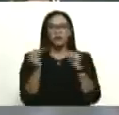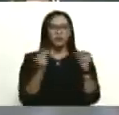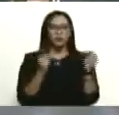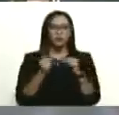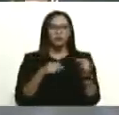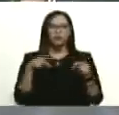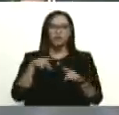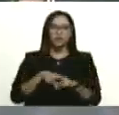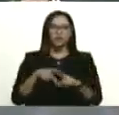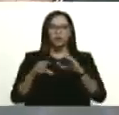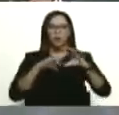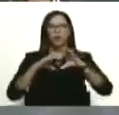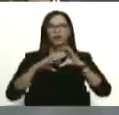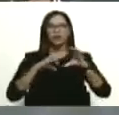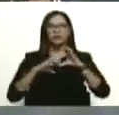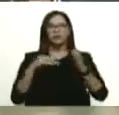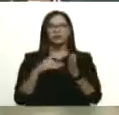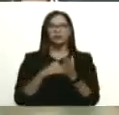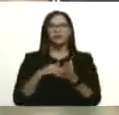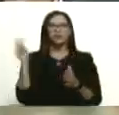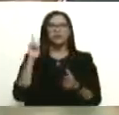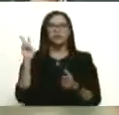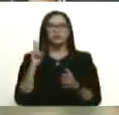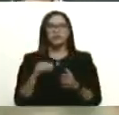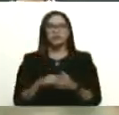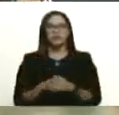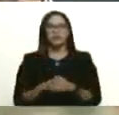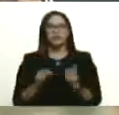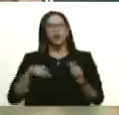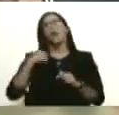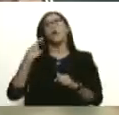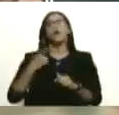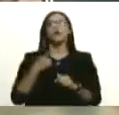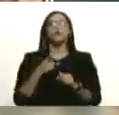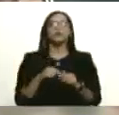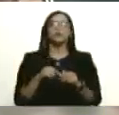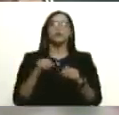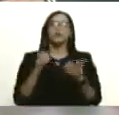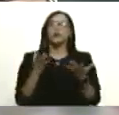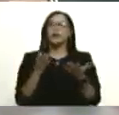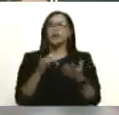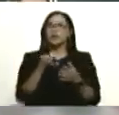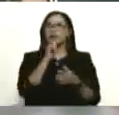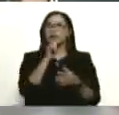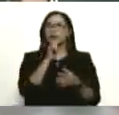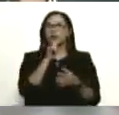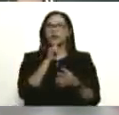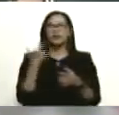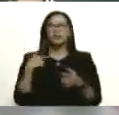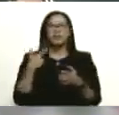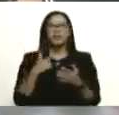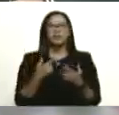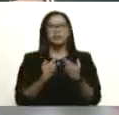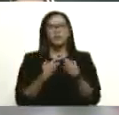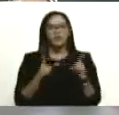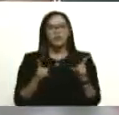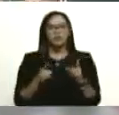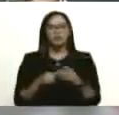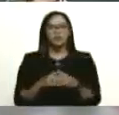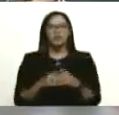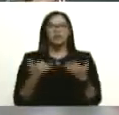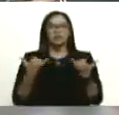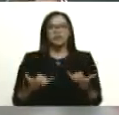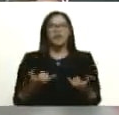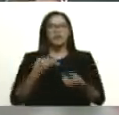agresión comunicacional contra Venezuela. Otro elemento que tiene este documental, a diferencia de los anteriores, porque bueno, ya